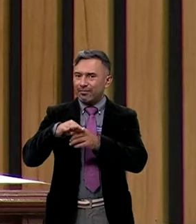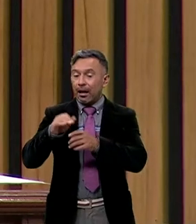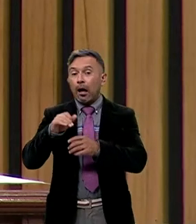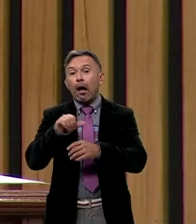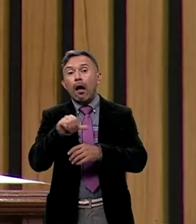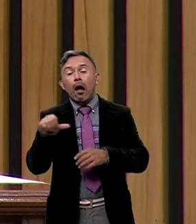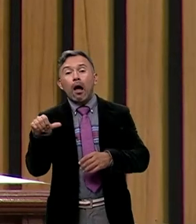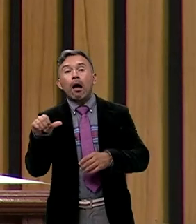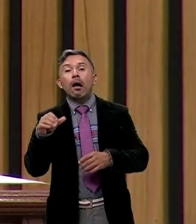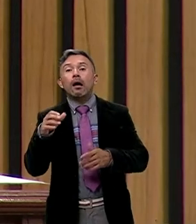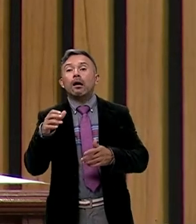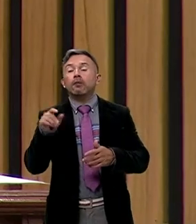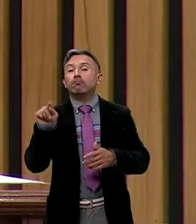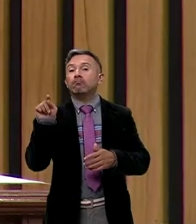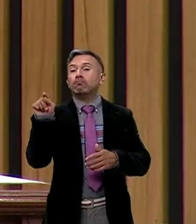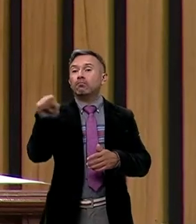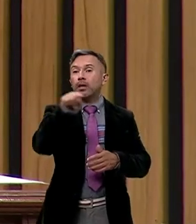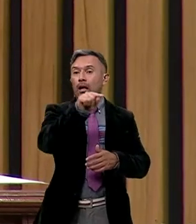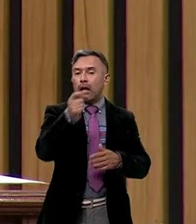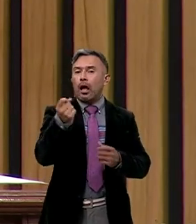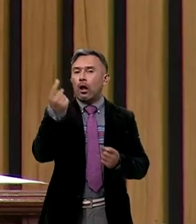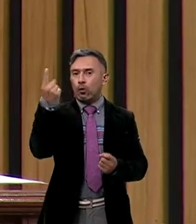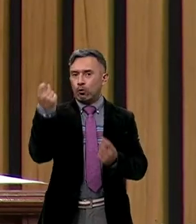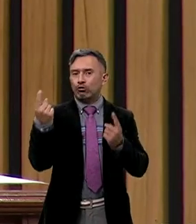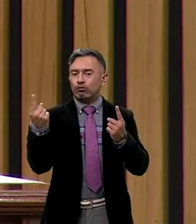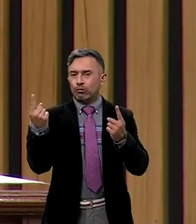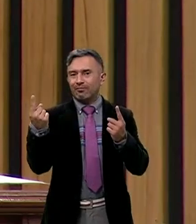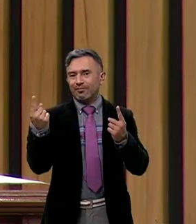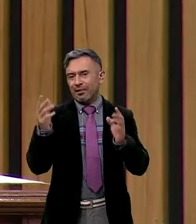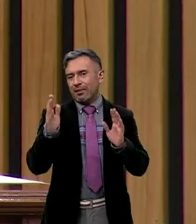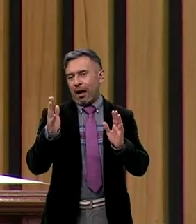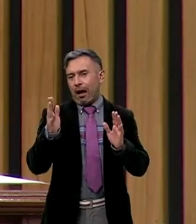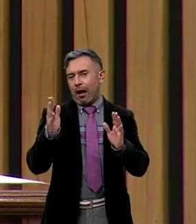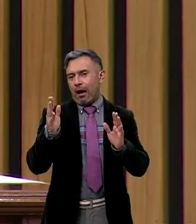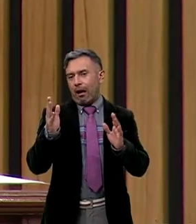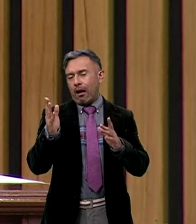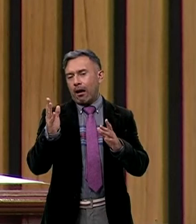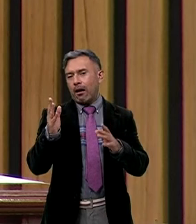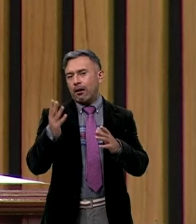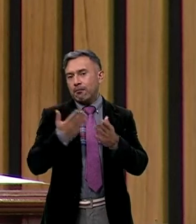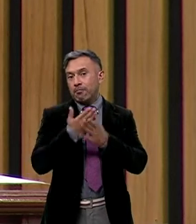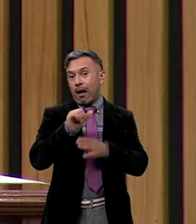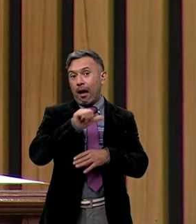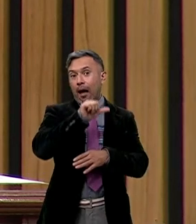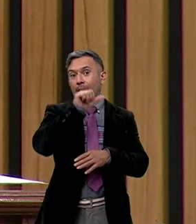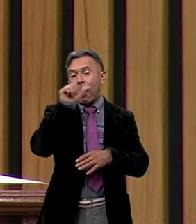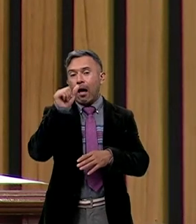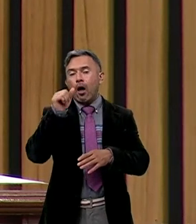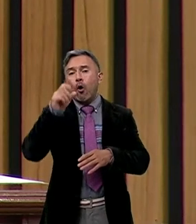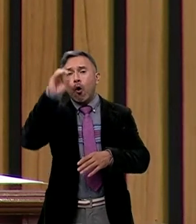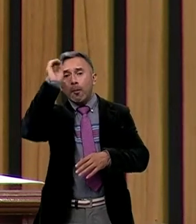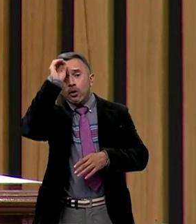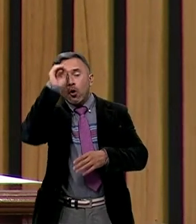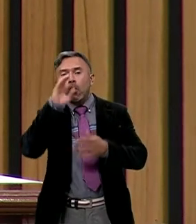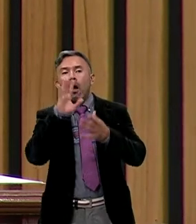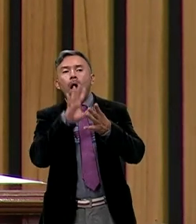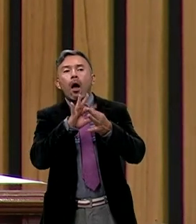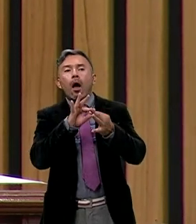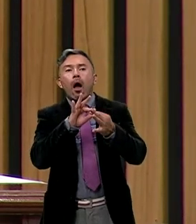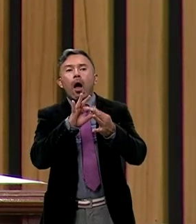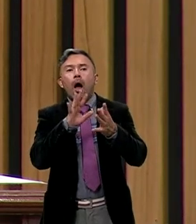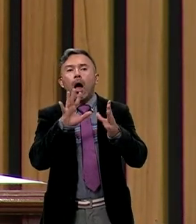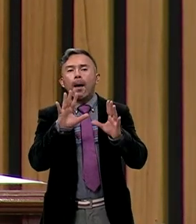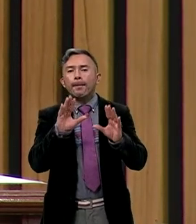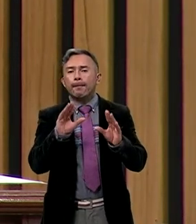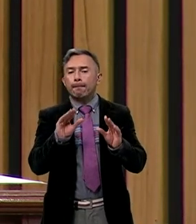que ya en el día pues formularon de manera distinta sus opiniones y